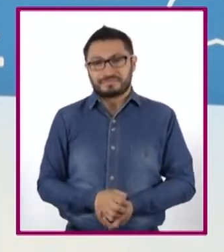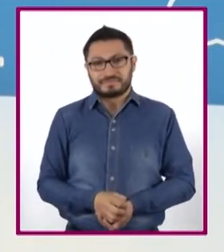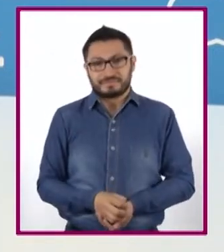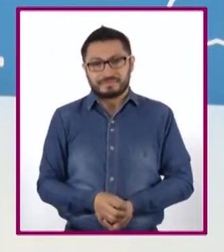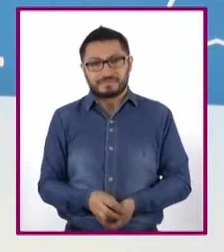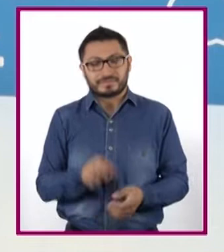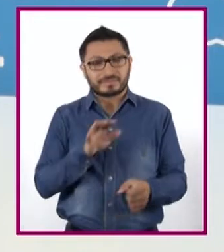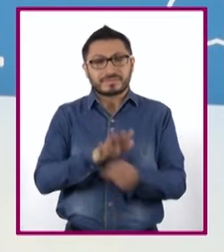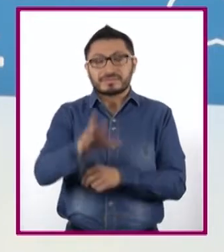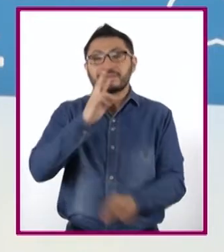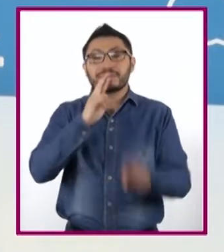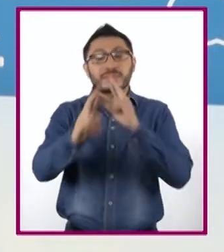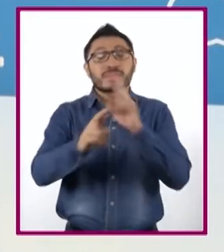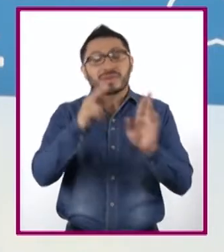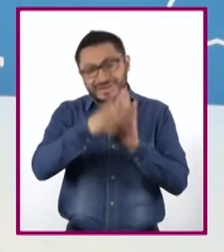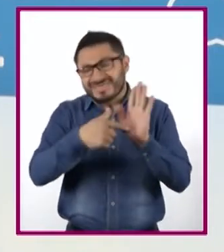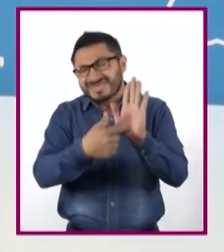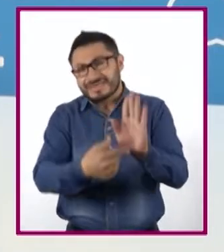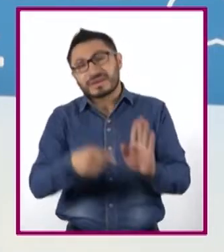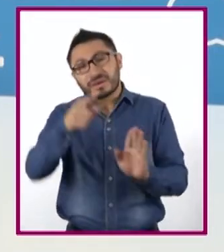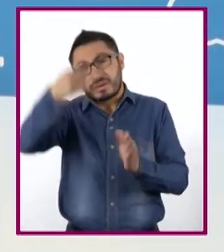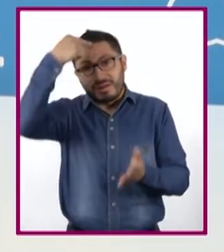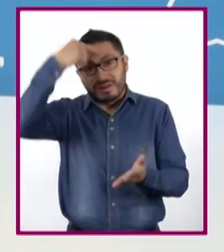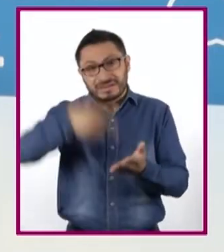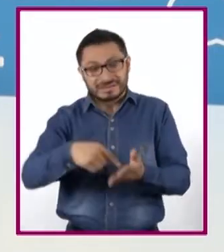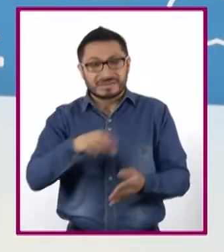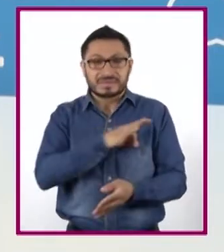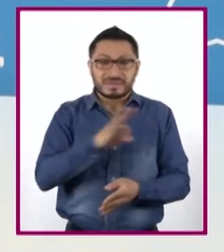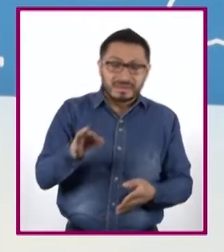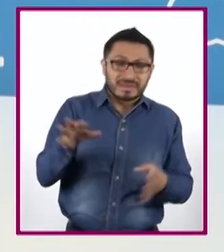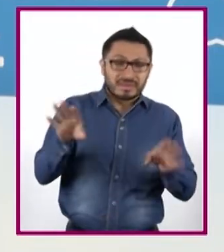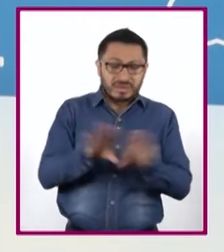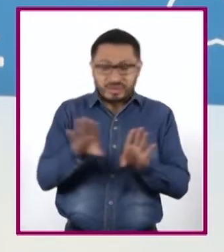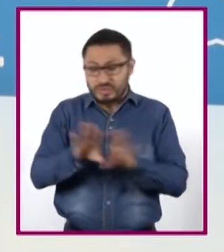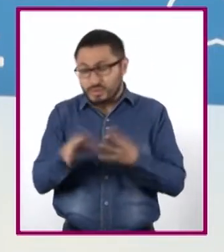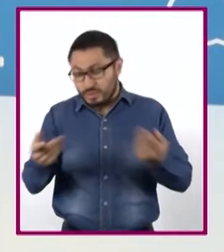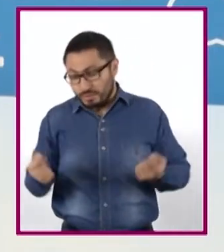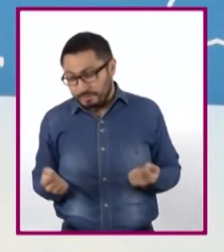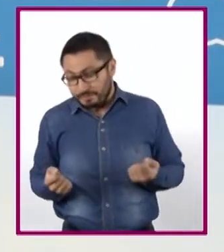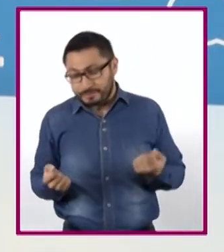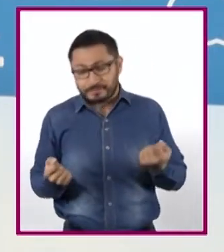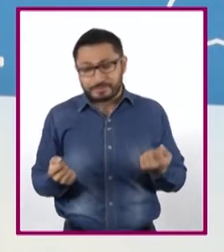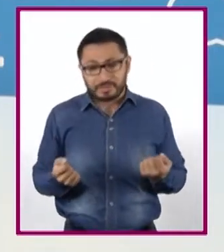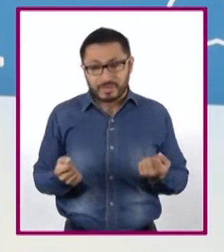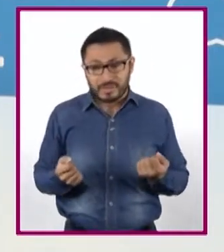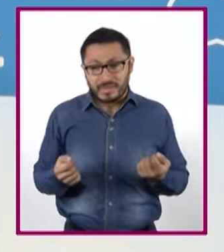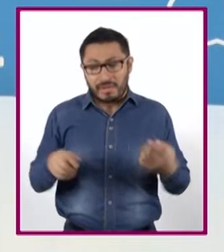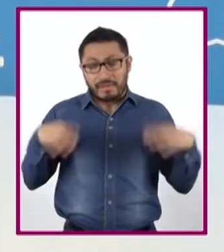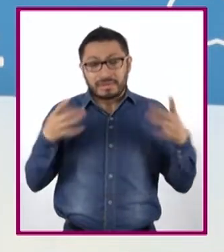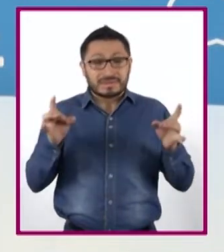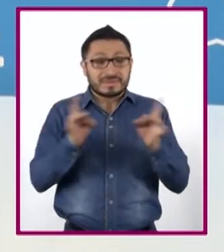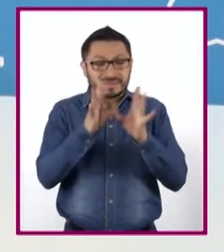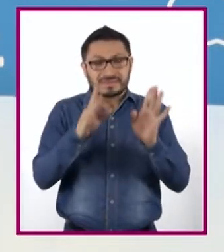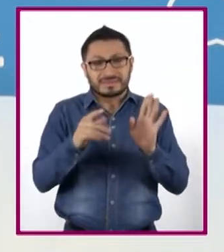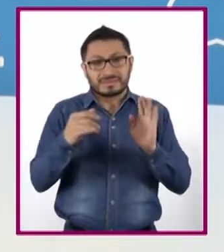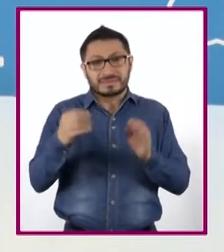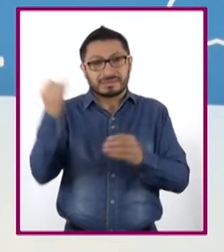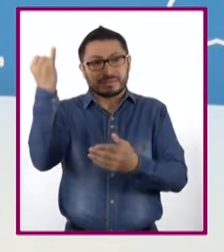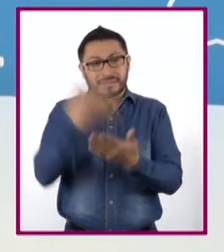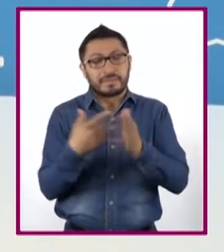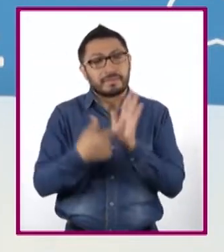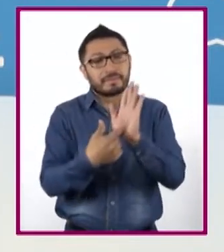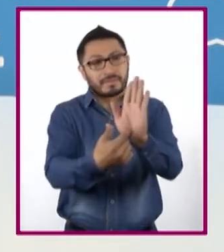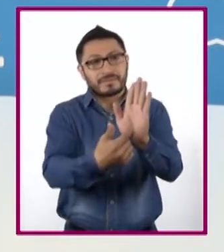¿Cuáles de las respuestas anteriores creen que habrían podido dar los adolescentes ante una situación como la de la siguiente imagen?